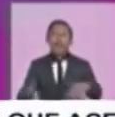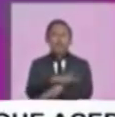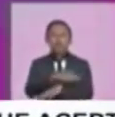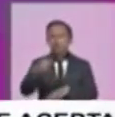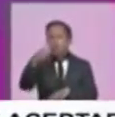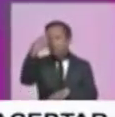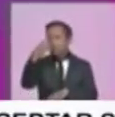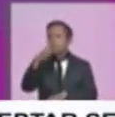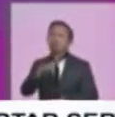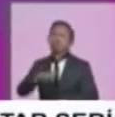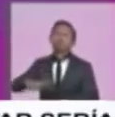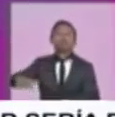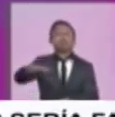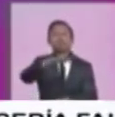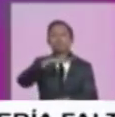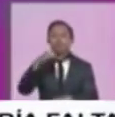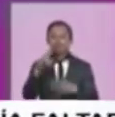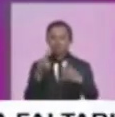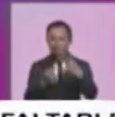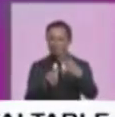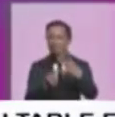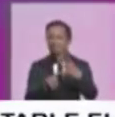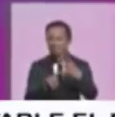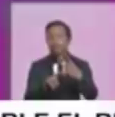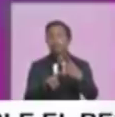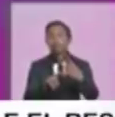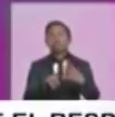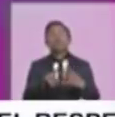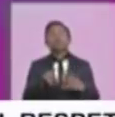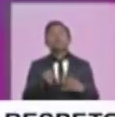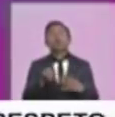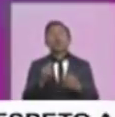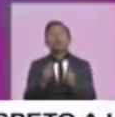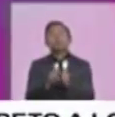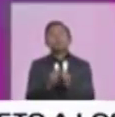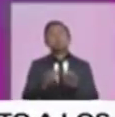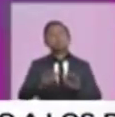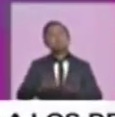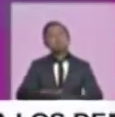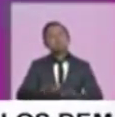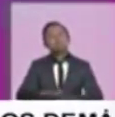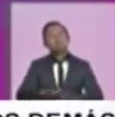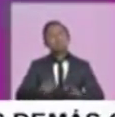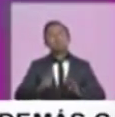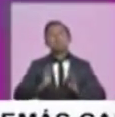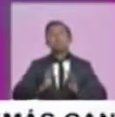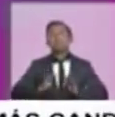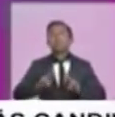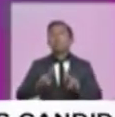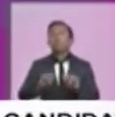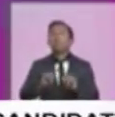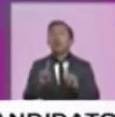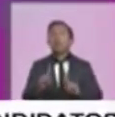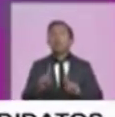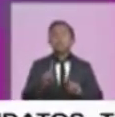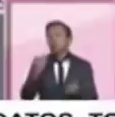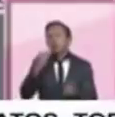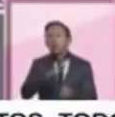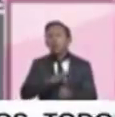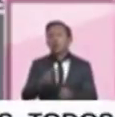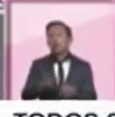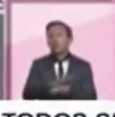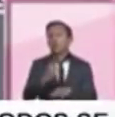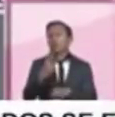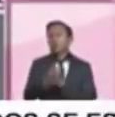puede reposicionarse y ya no sale tan mayugado, tan raspado del debate. Y yo creo que eso es lo que refleja